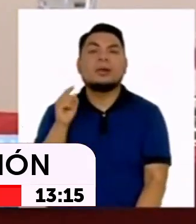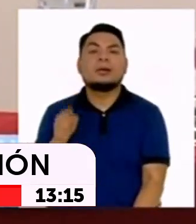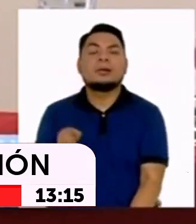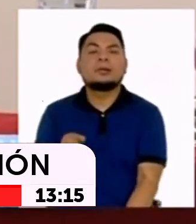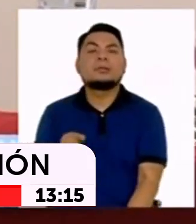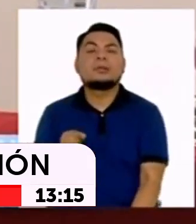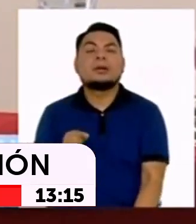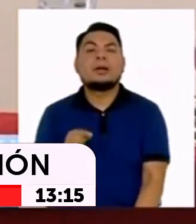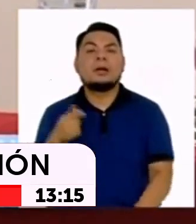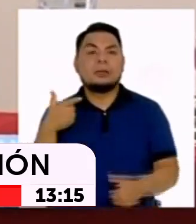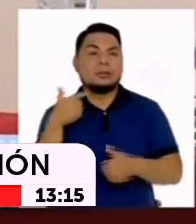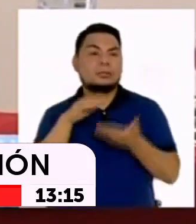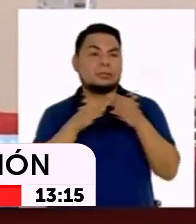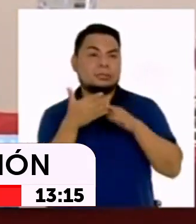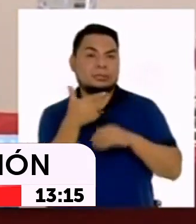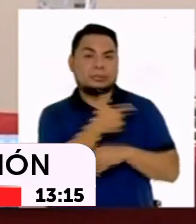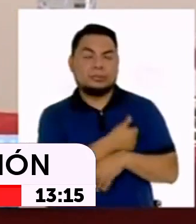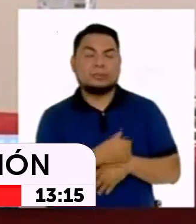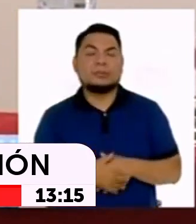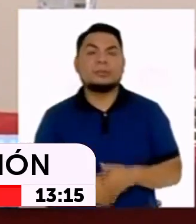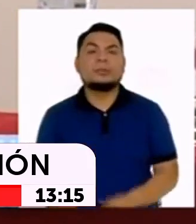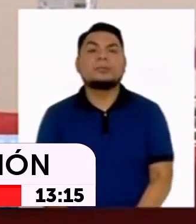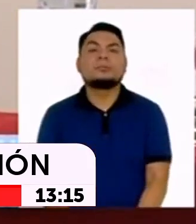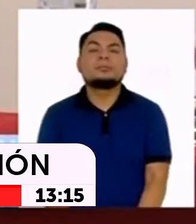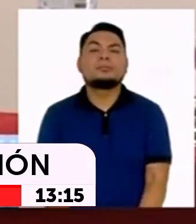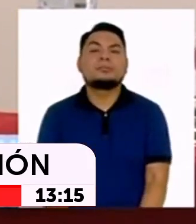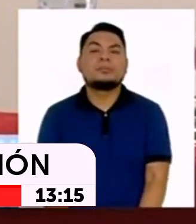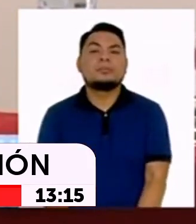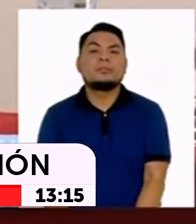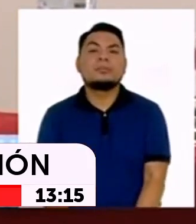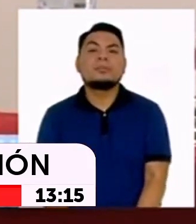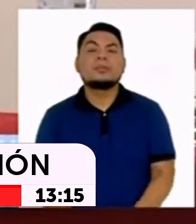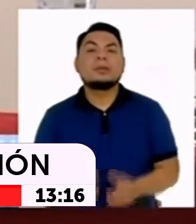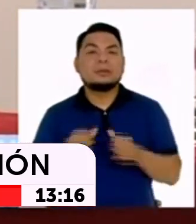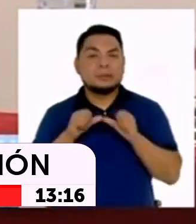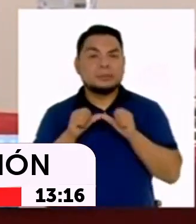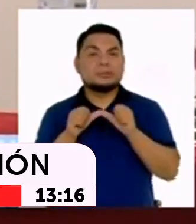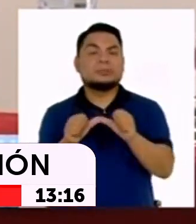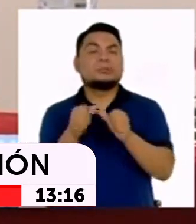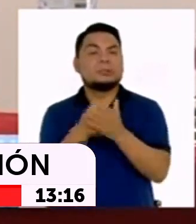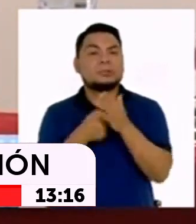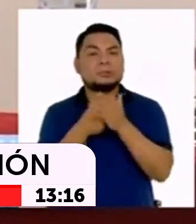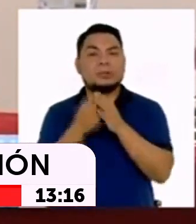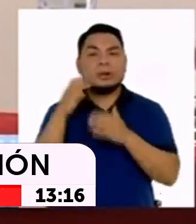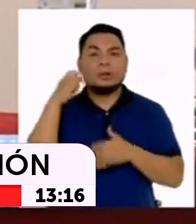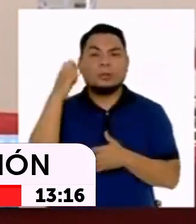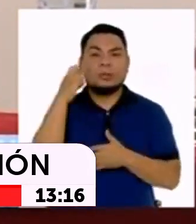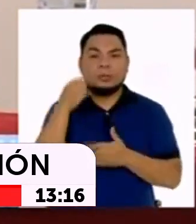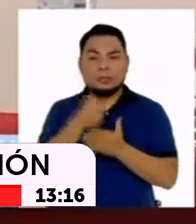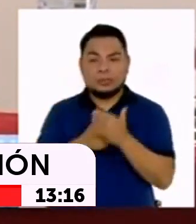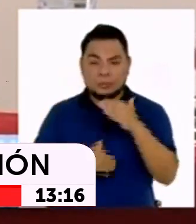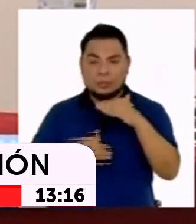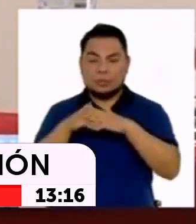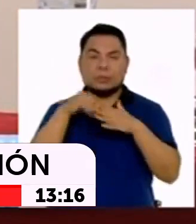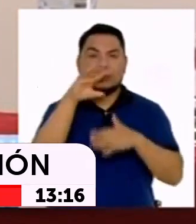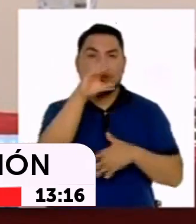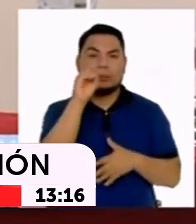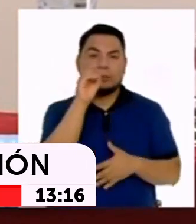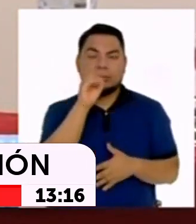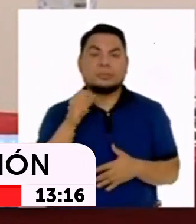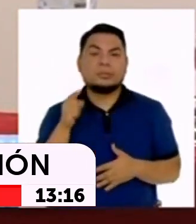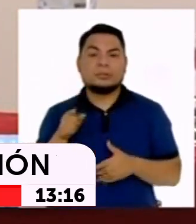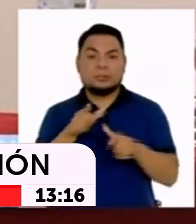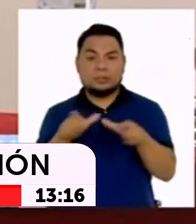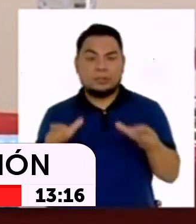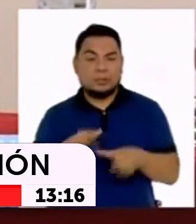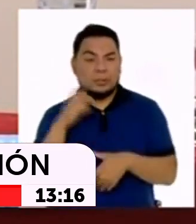la población vacunada. Seguimos luchando para que Puno llegue al 50%, que por las condiciones de